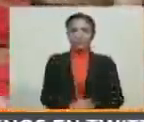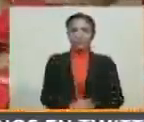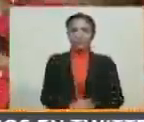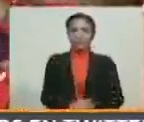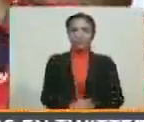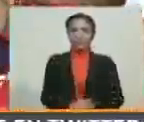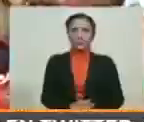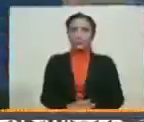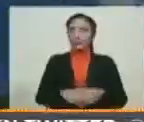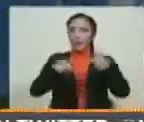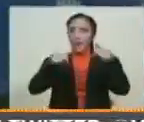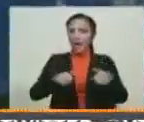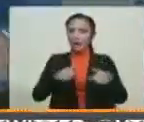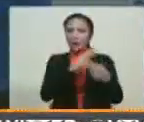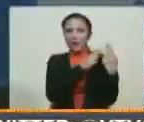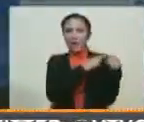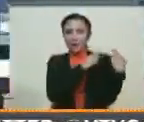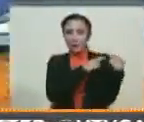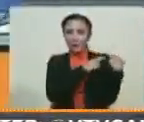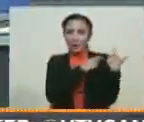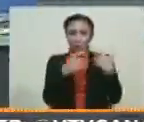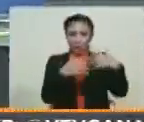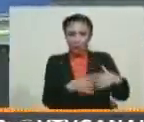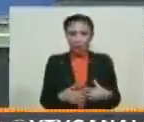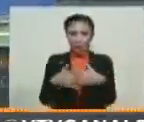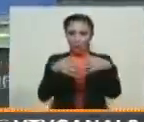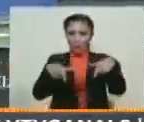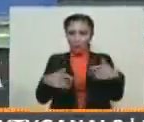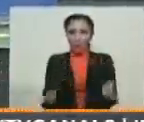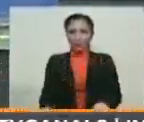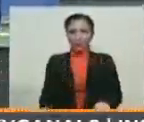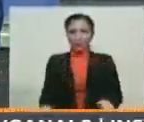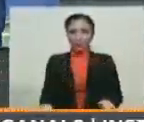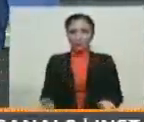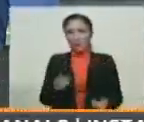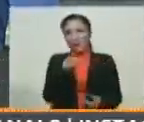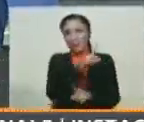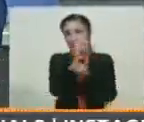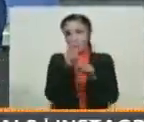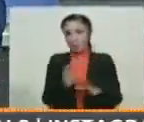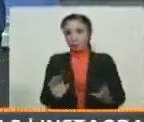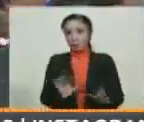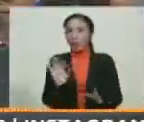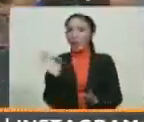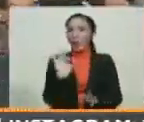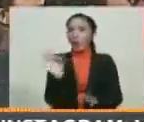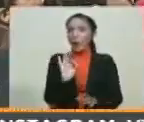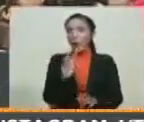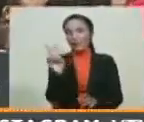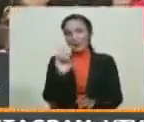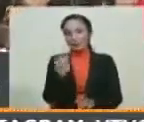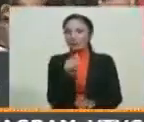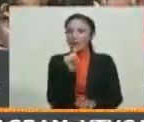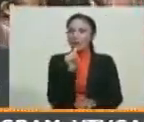aquí mandan los gringos holanda el pueblo de venezuela